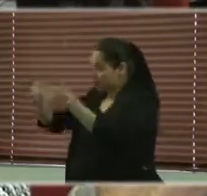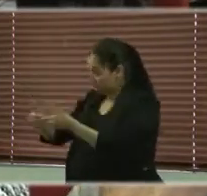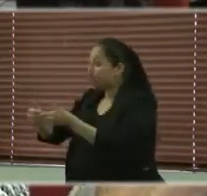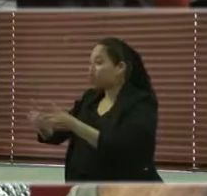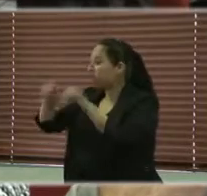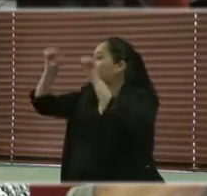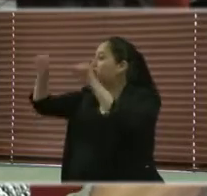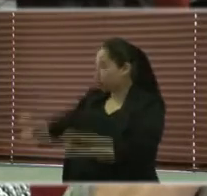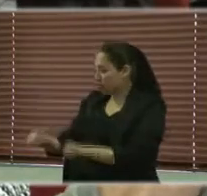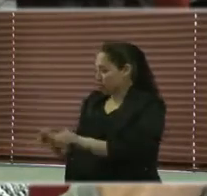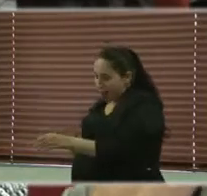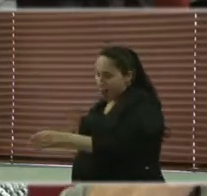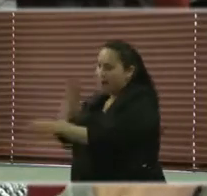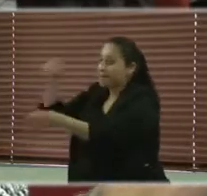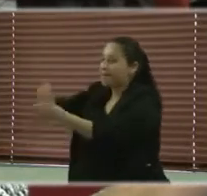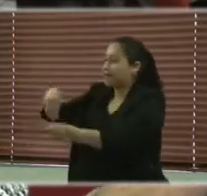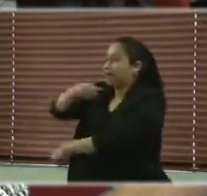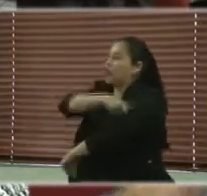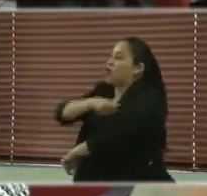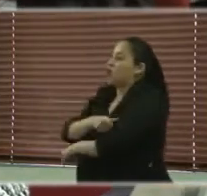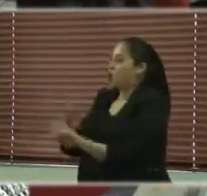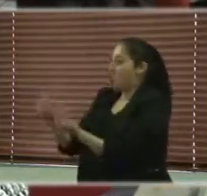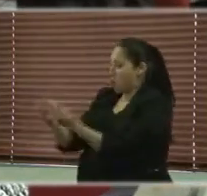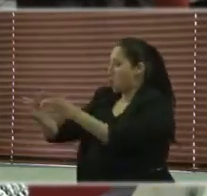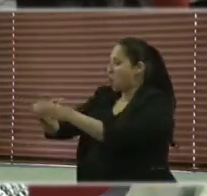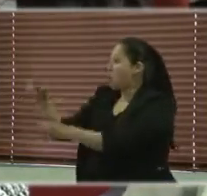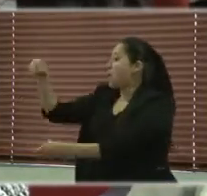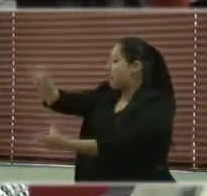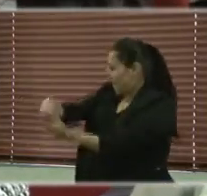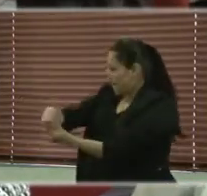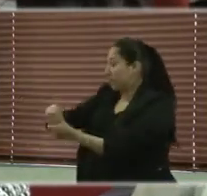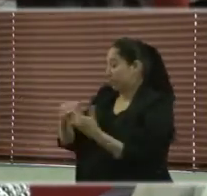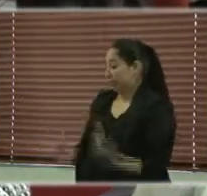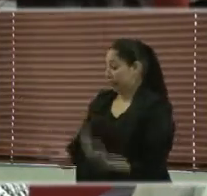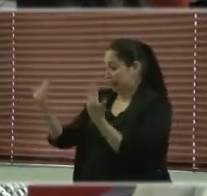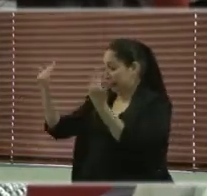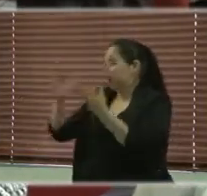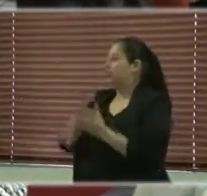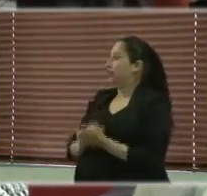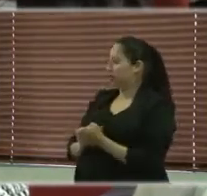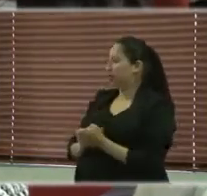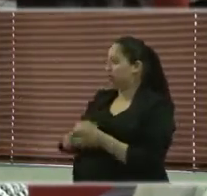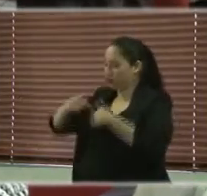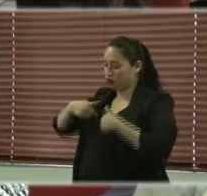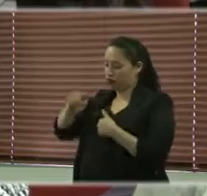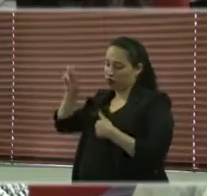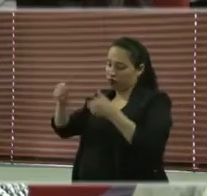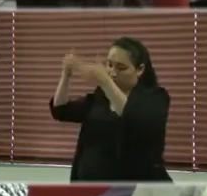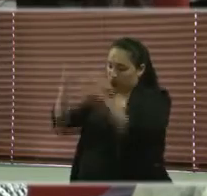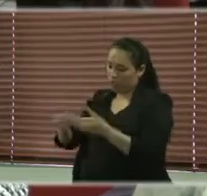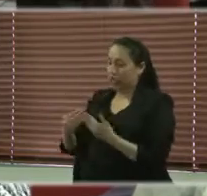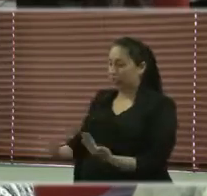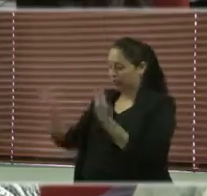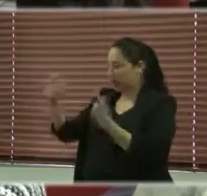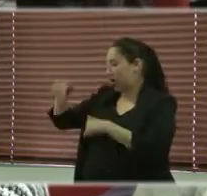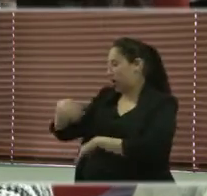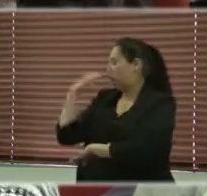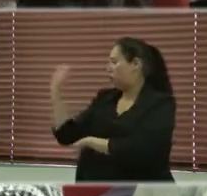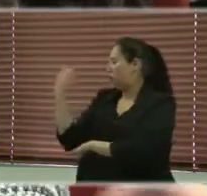a ser parte de esos comités Y eso sería muy beneficioso digamos al trabajo que se hace en este caso desde Colombia